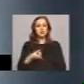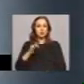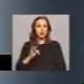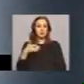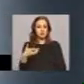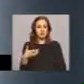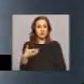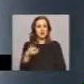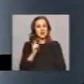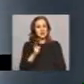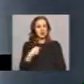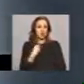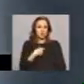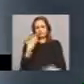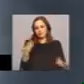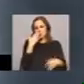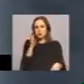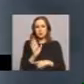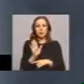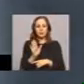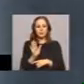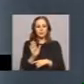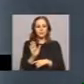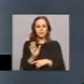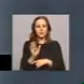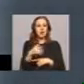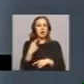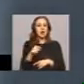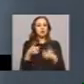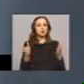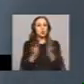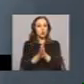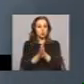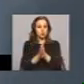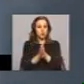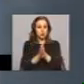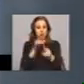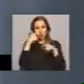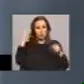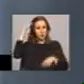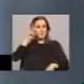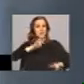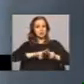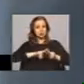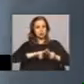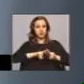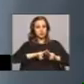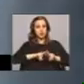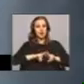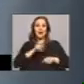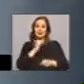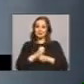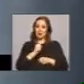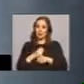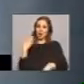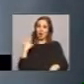En ese sentido teníamos, por ejemplo, a todos los republicanos encarcelados en régimen de trabajo esclavista por